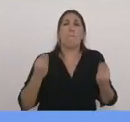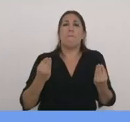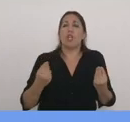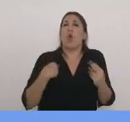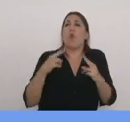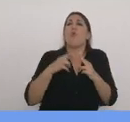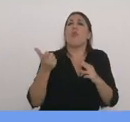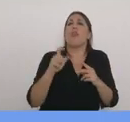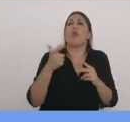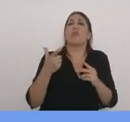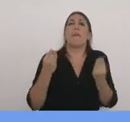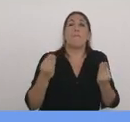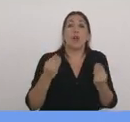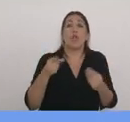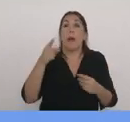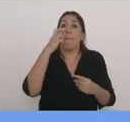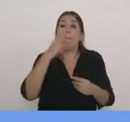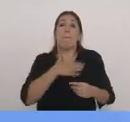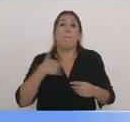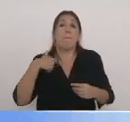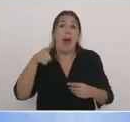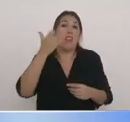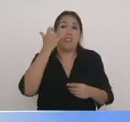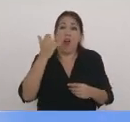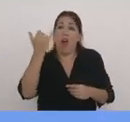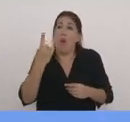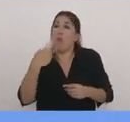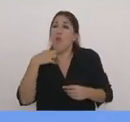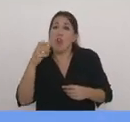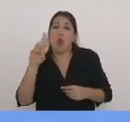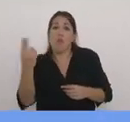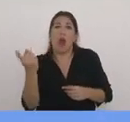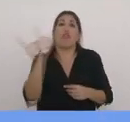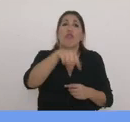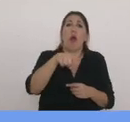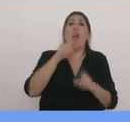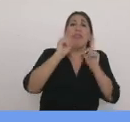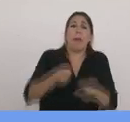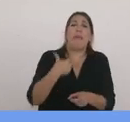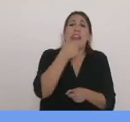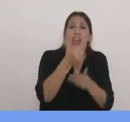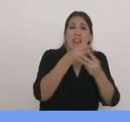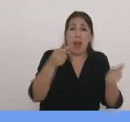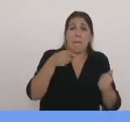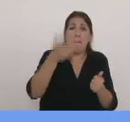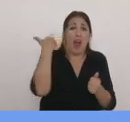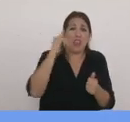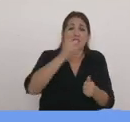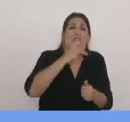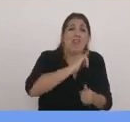Porque los padres ya tenían un hijo muerto y una hija desaparecida, que sí la habían denunciado y sí